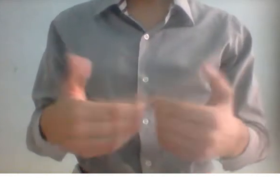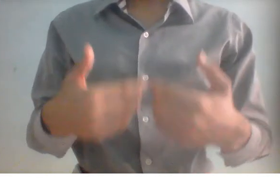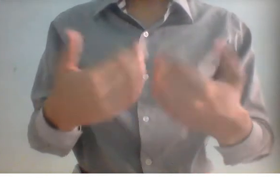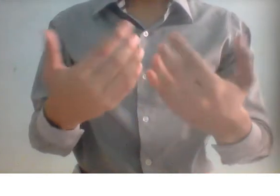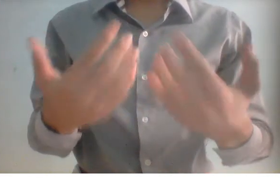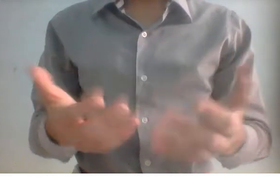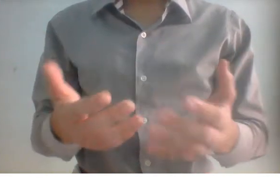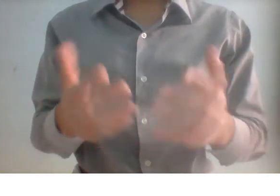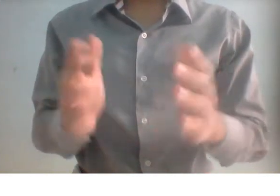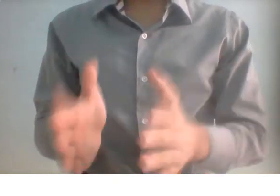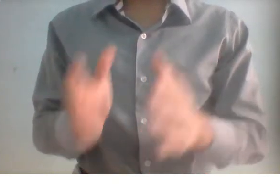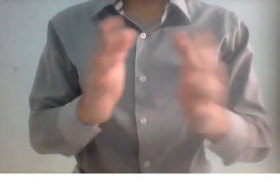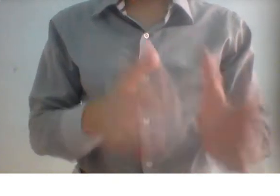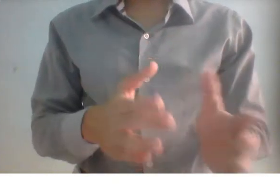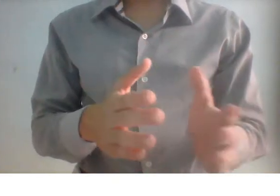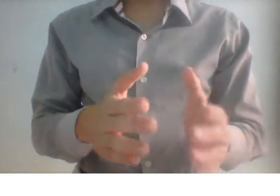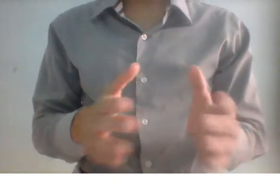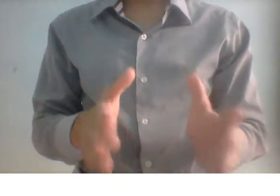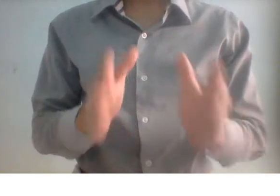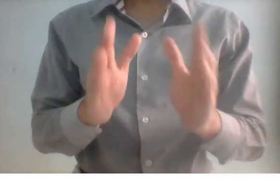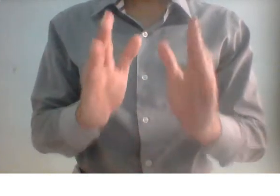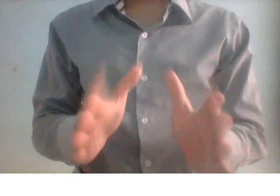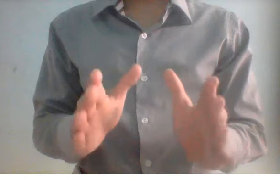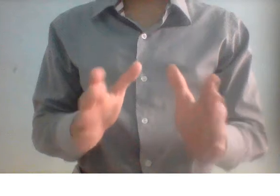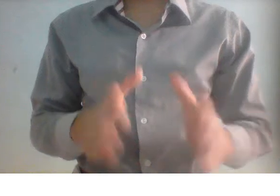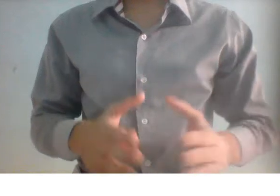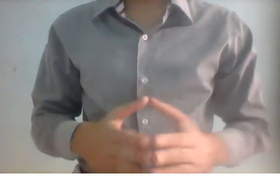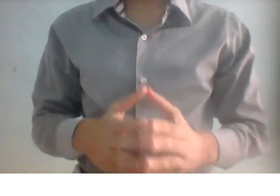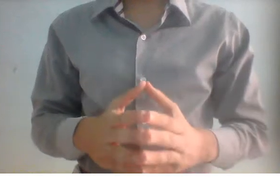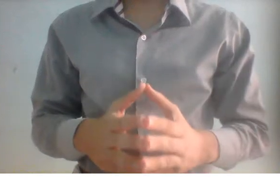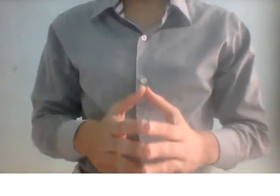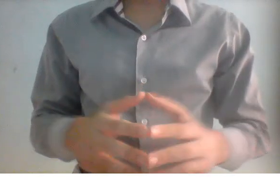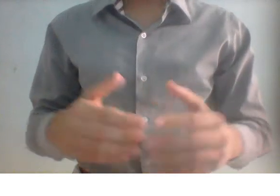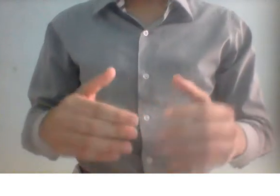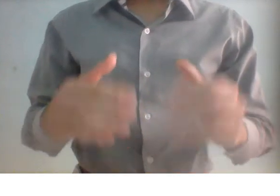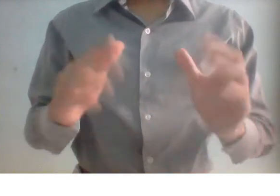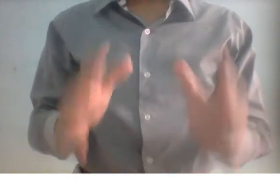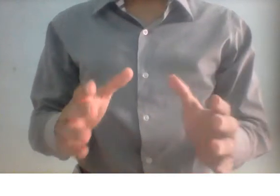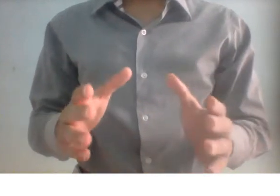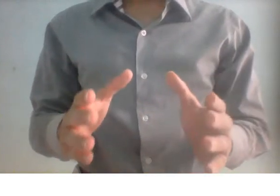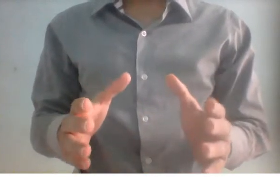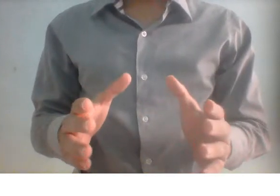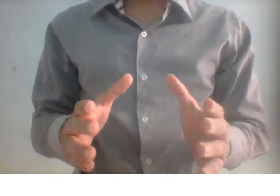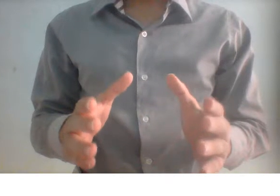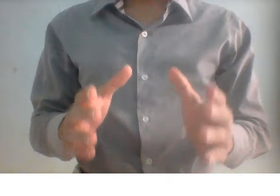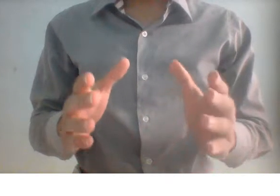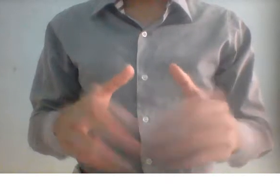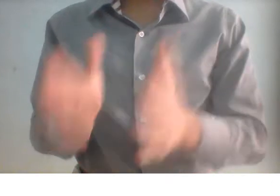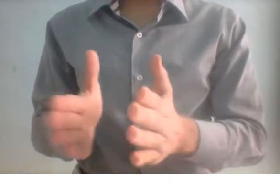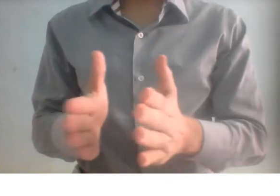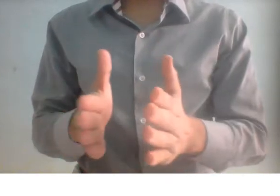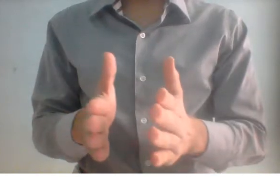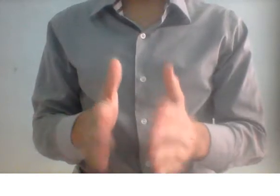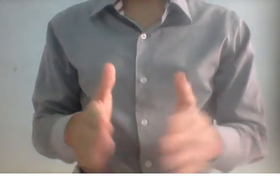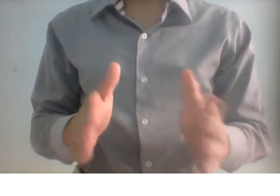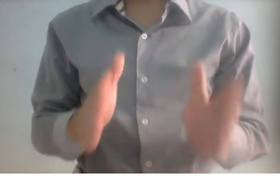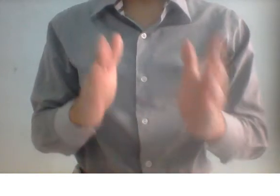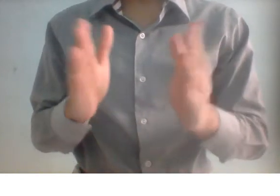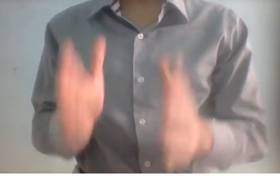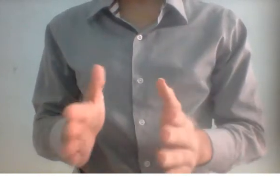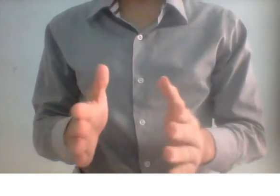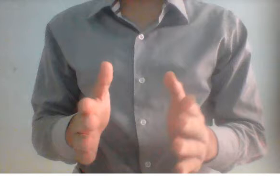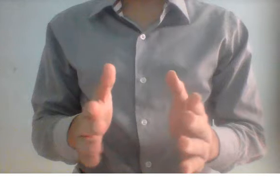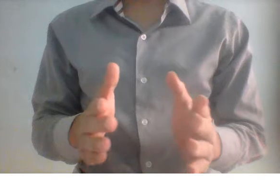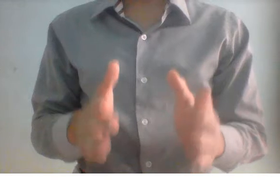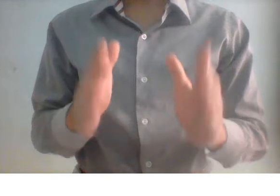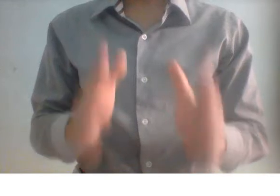dentro de las administraciones pasadas. También un dato importante: ¿creen que esto se llegue a acabar el contrato? Es